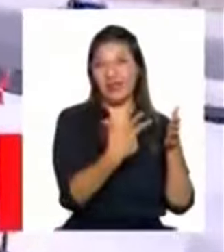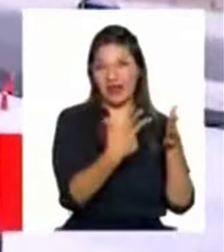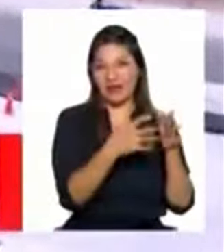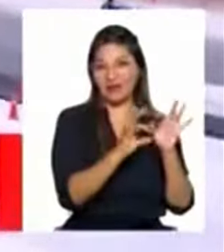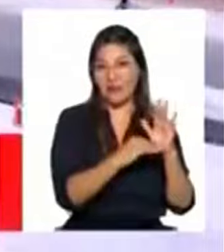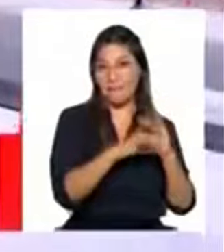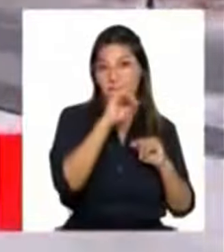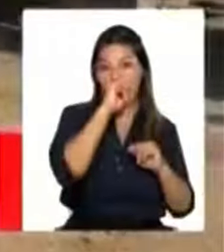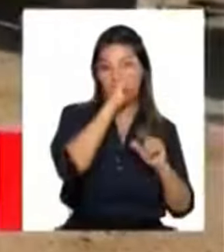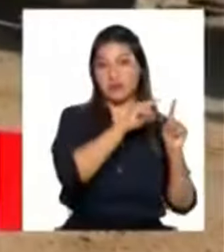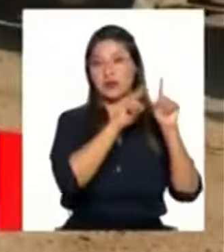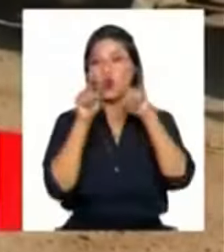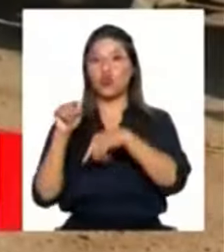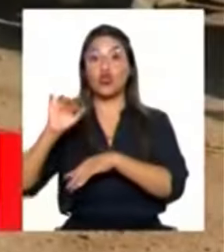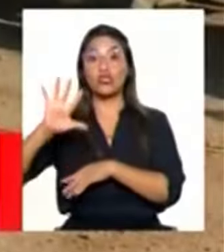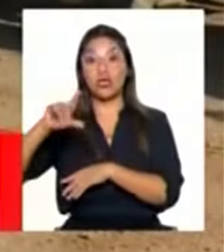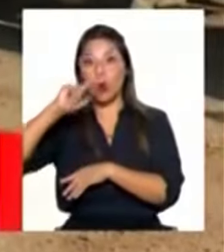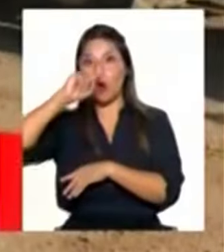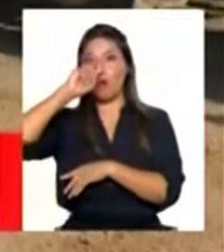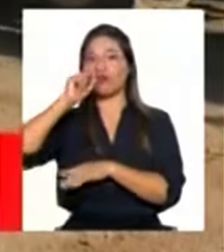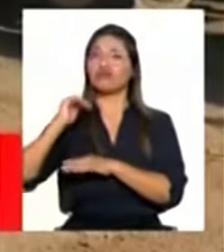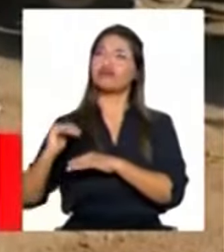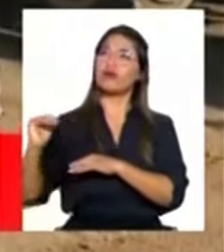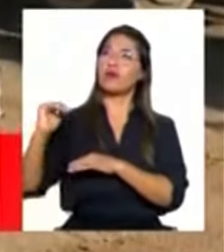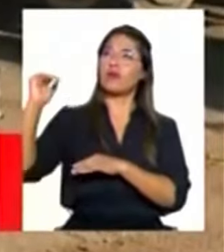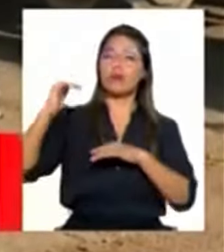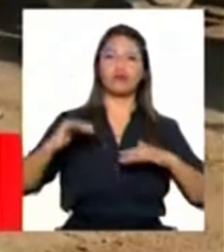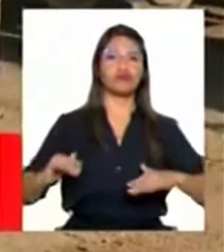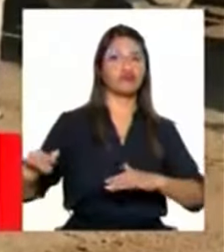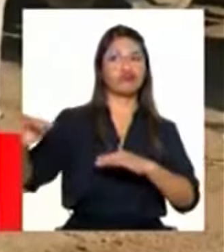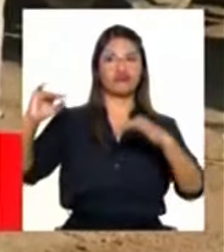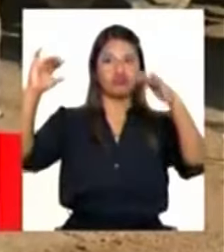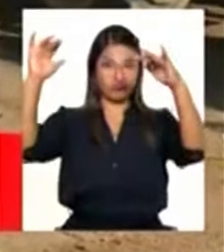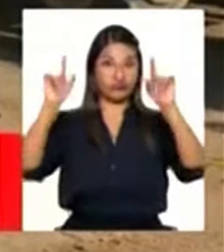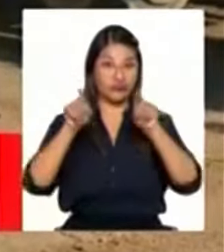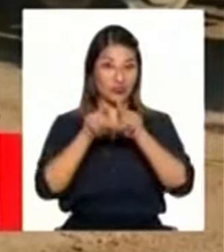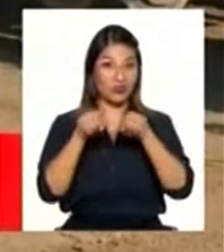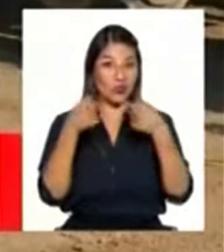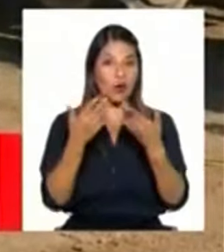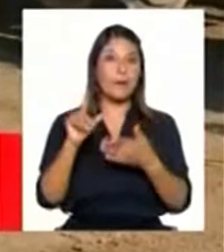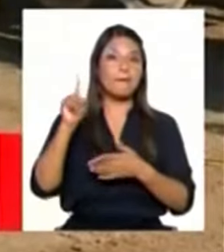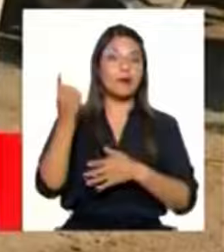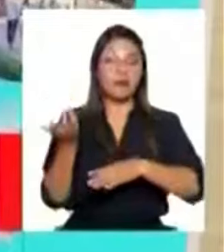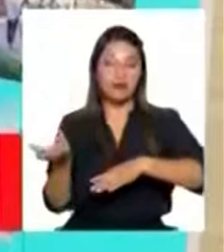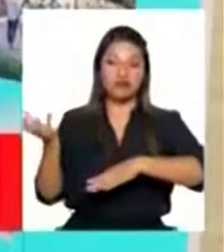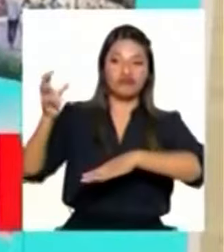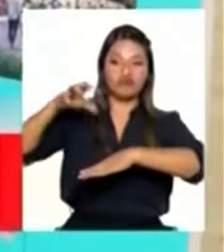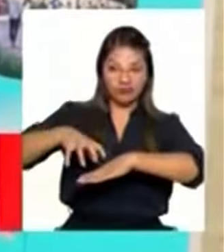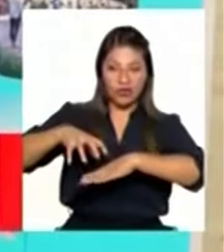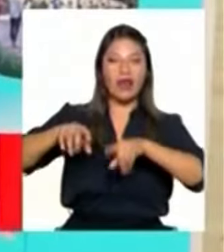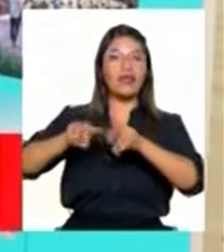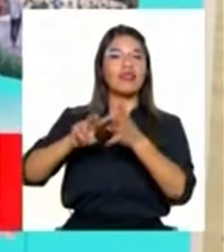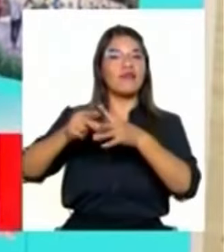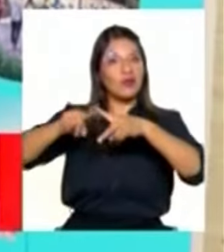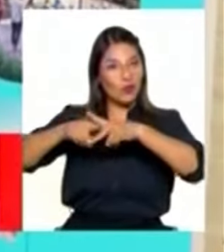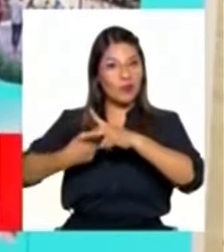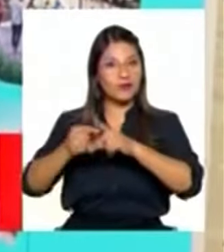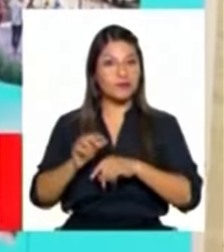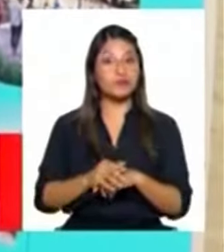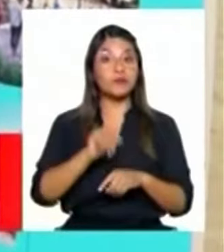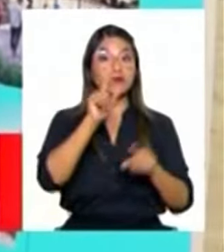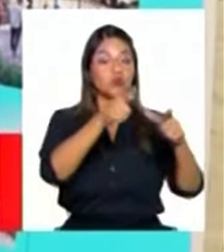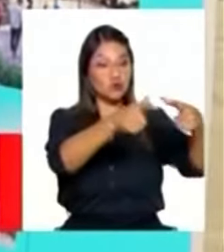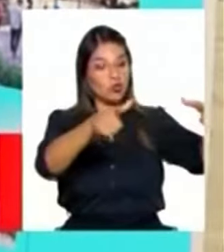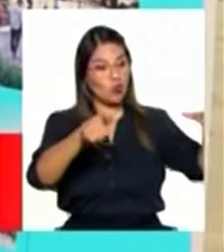de 5 estrellas, cuya construcción se dio inicio luego de la colocación de la primera piedra. Cada habitación es una habitación